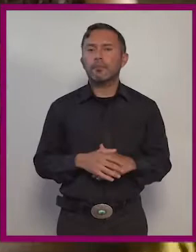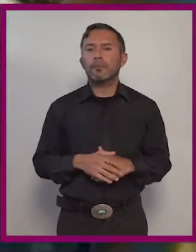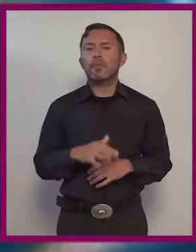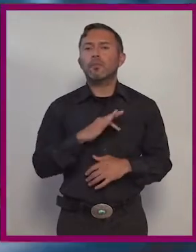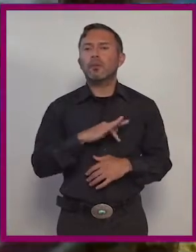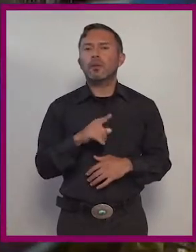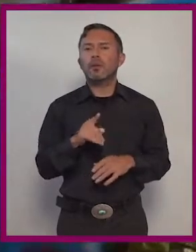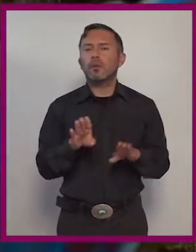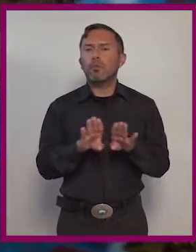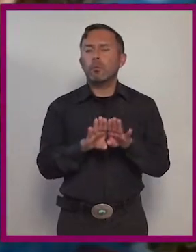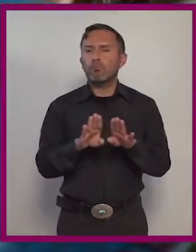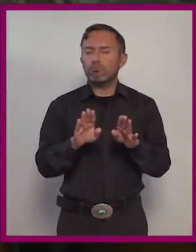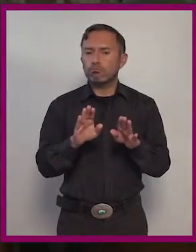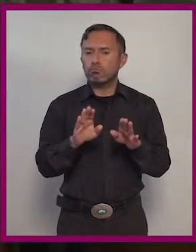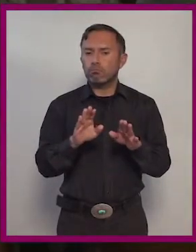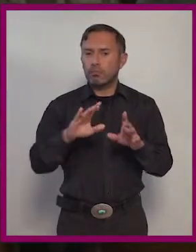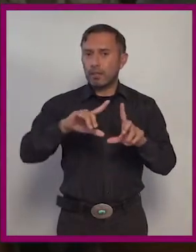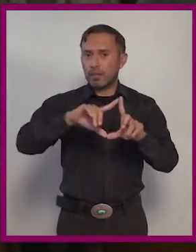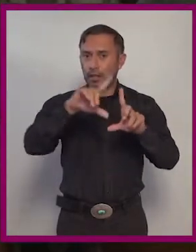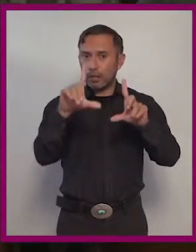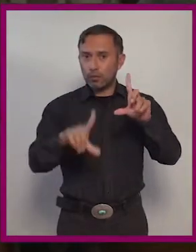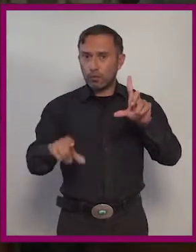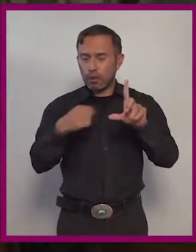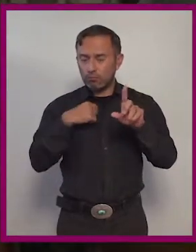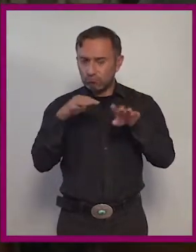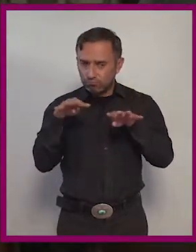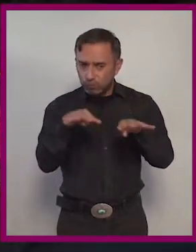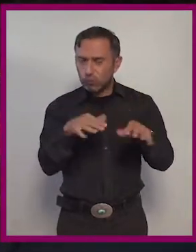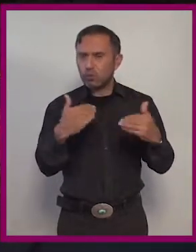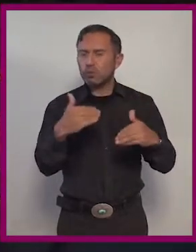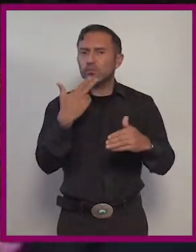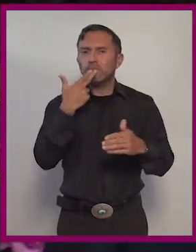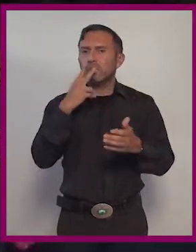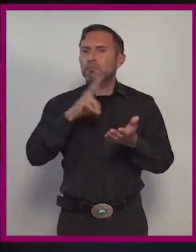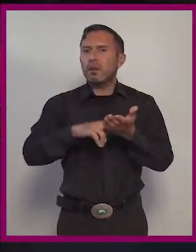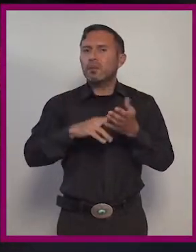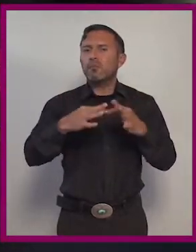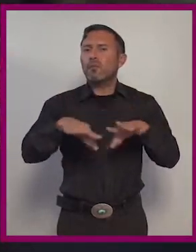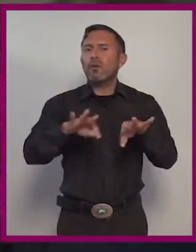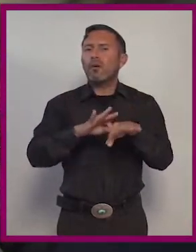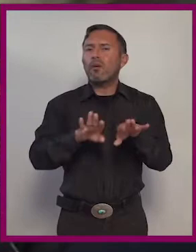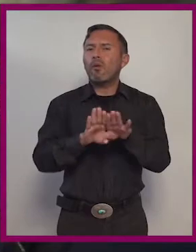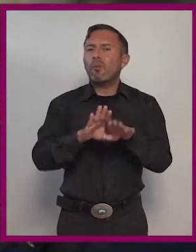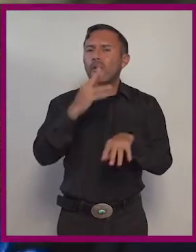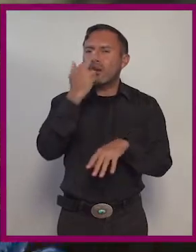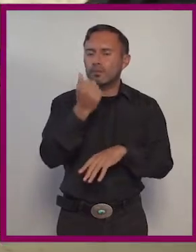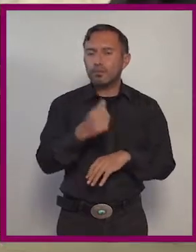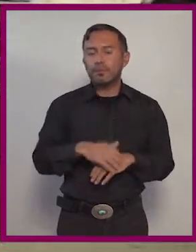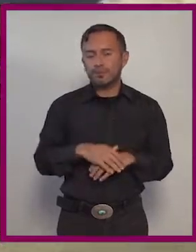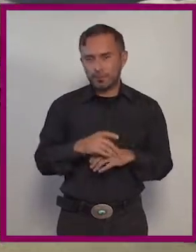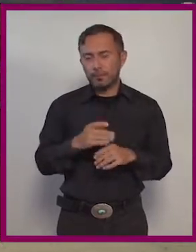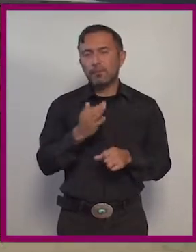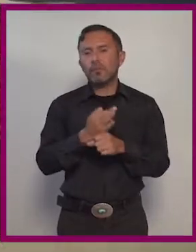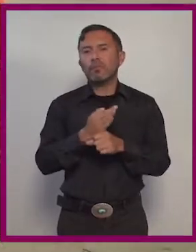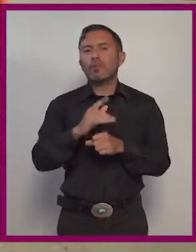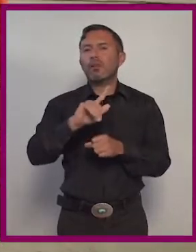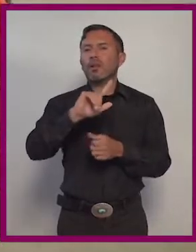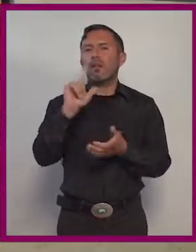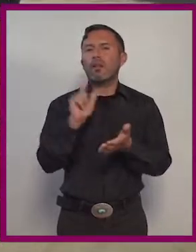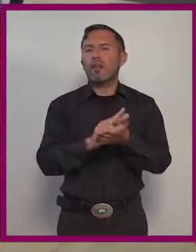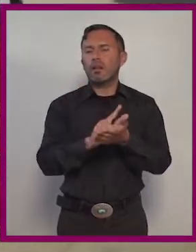se vuelve trascendente a nivel nacional? Como lo podemos resumir, parte de nuestra ley